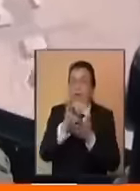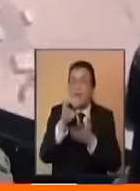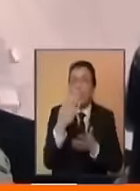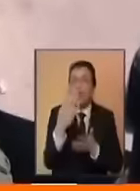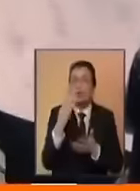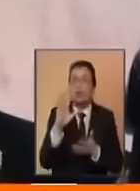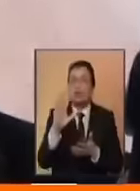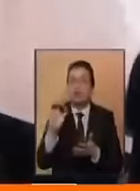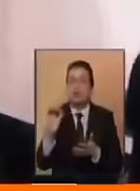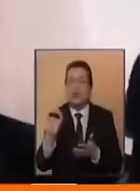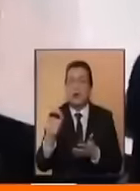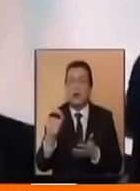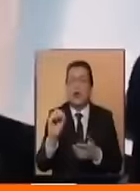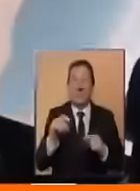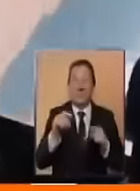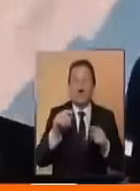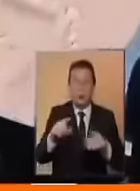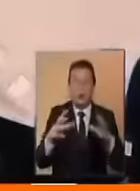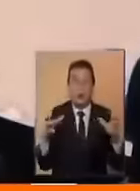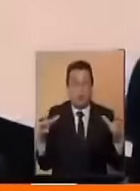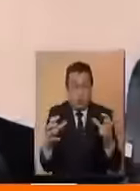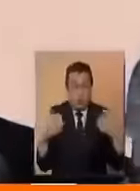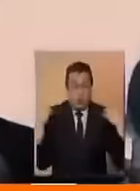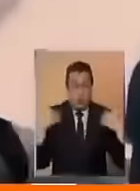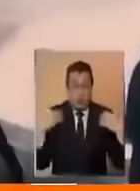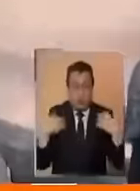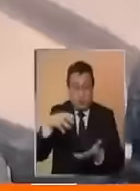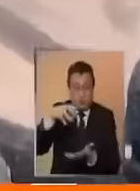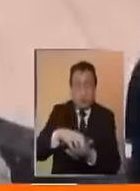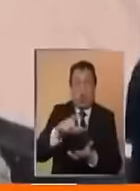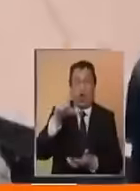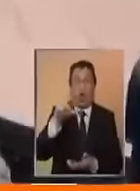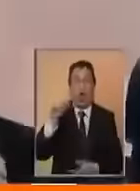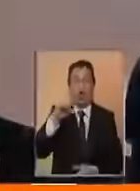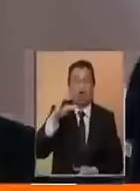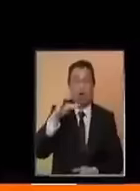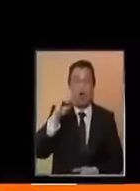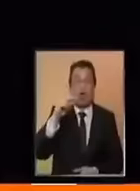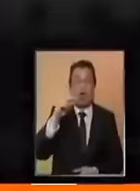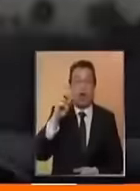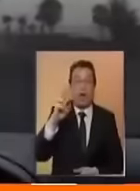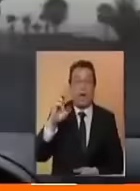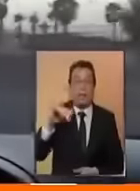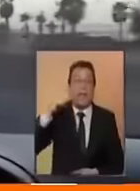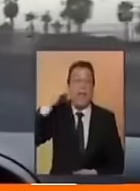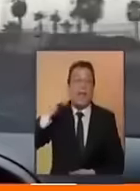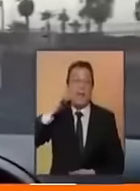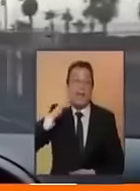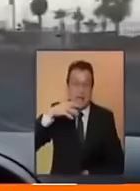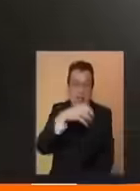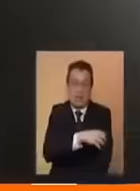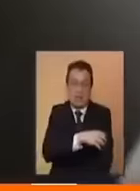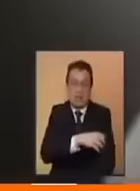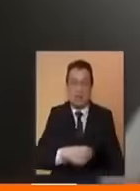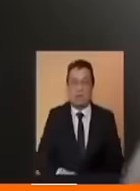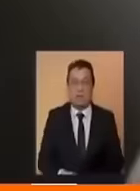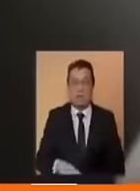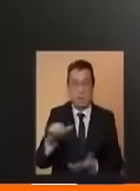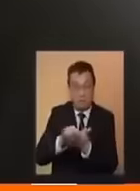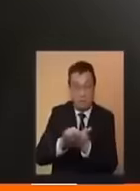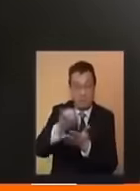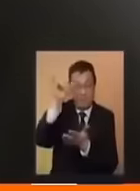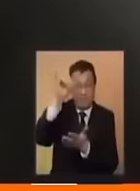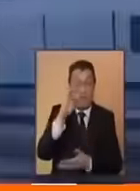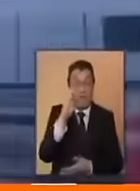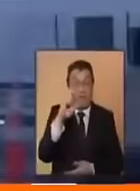Esa intensa preparación la realizan en la base Los Cóndores en Iquique. Los Cóndores. La FACH concedió